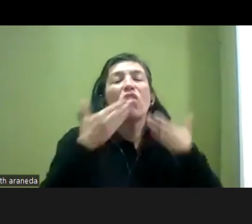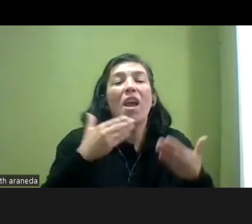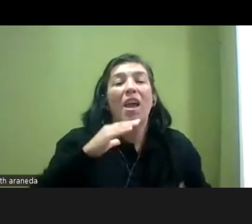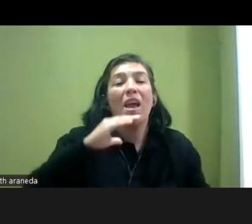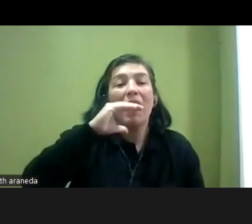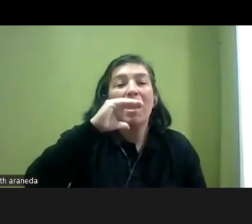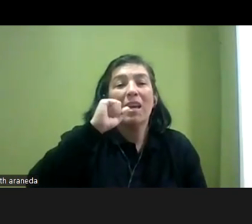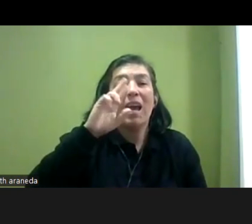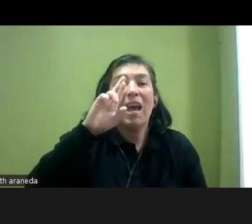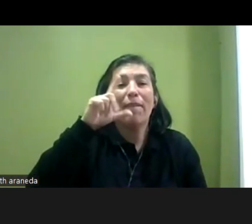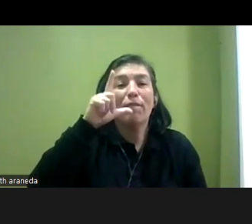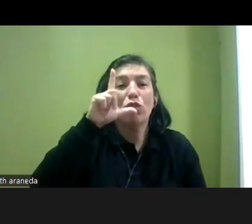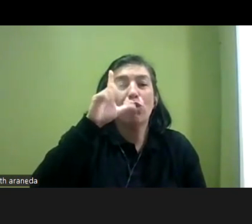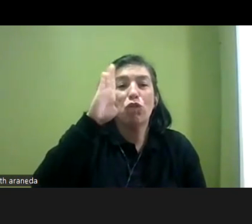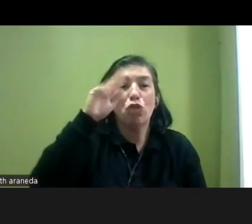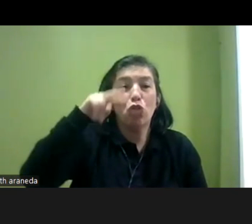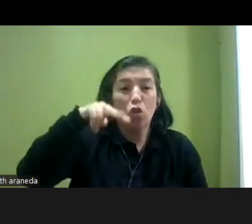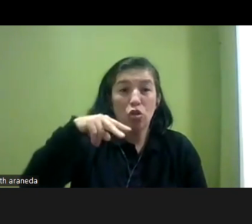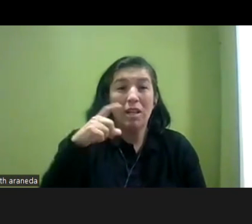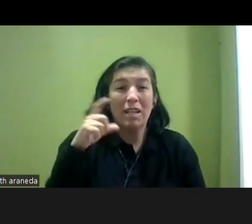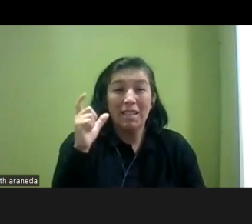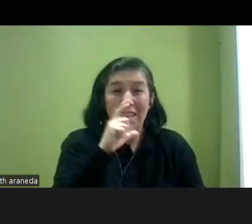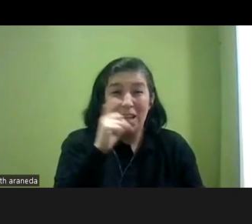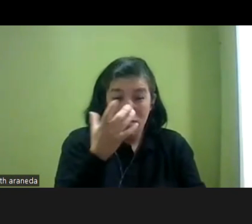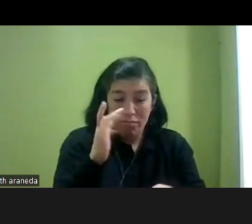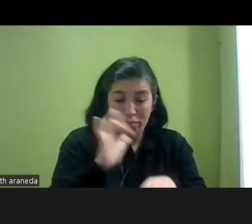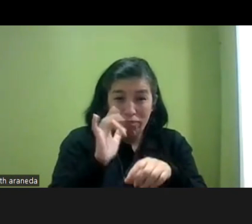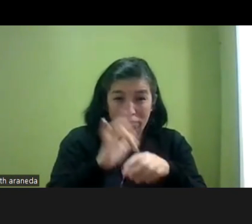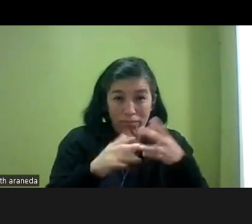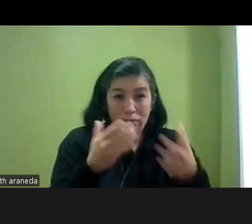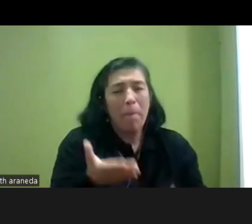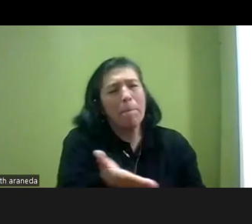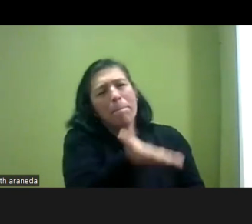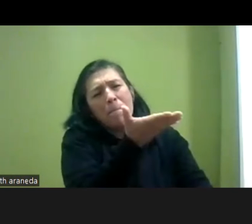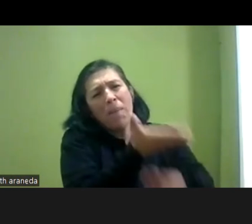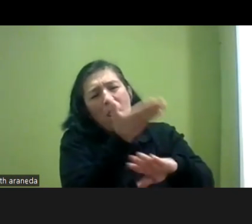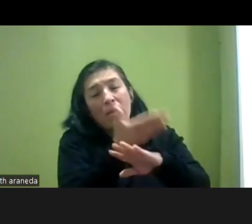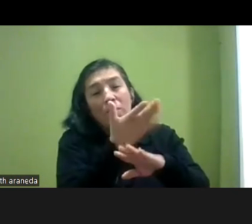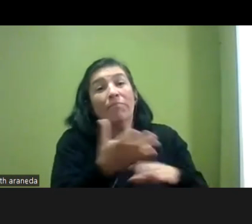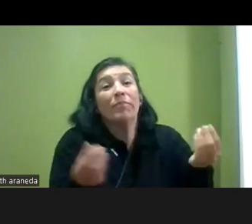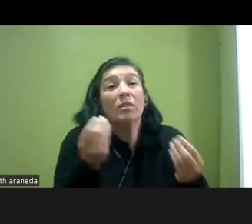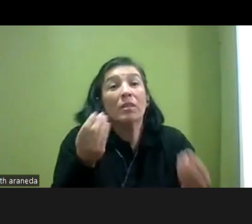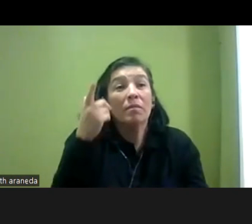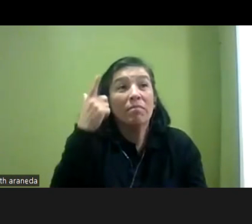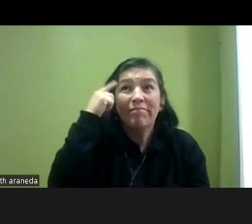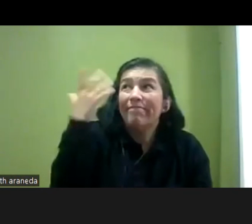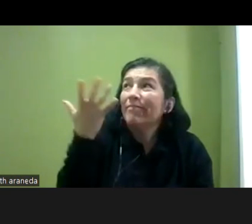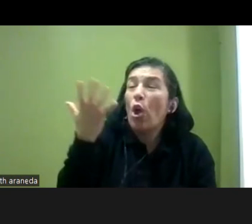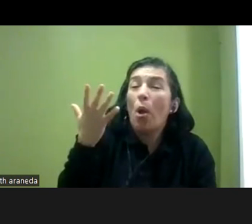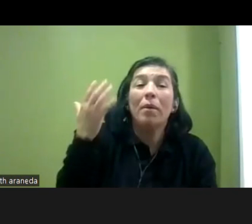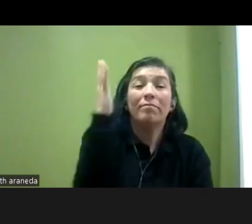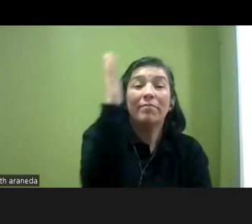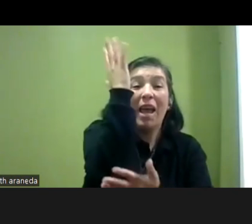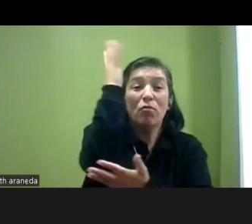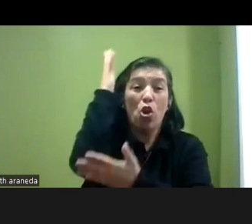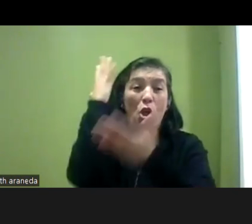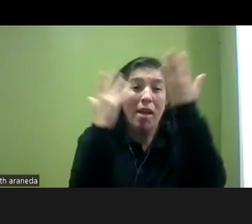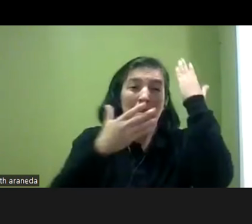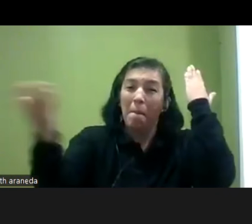población ariqueña, ya en tiempos coloniales. Entonces se echa mano a